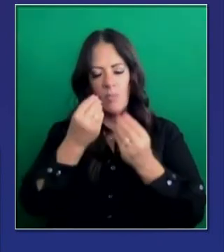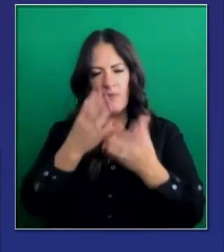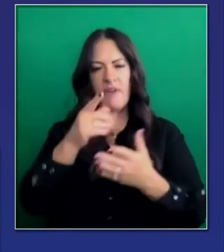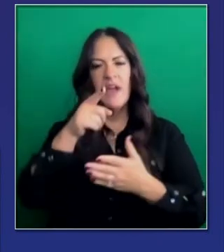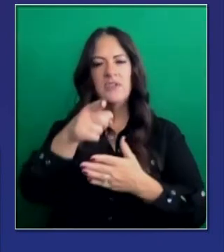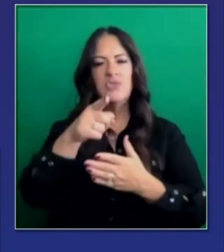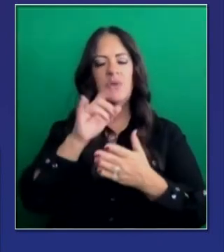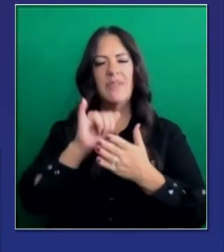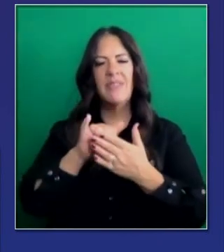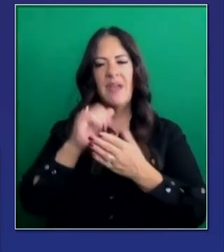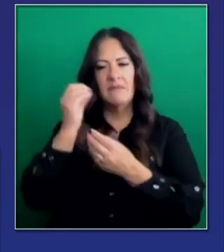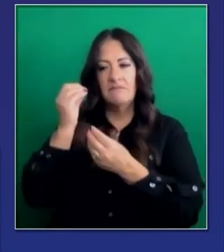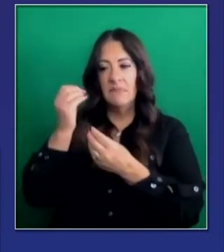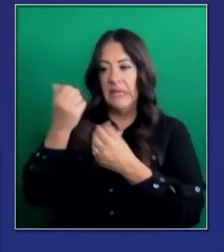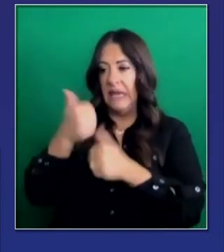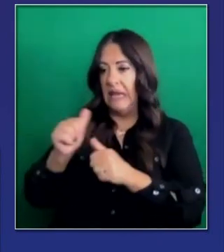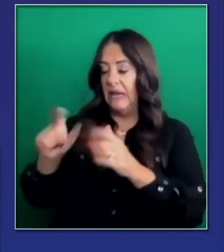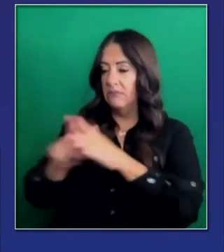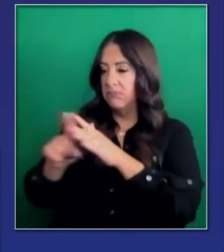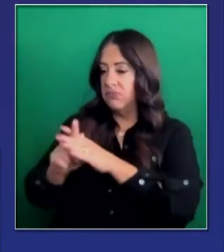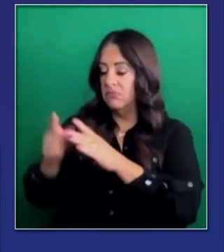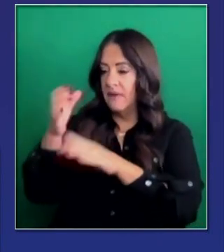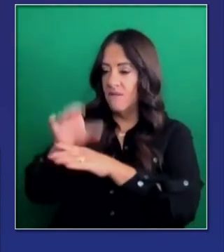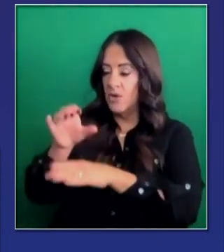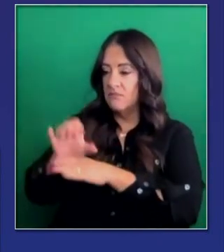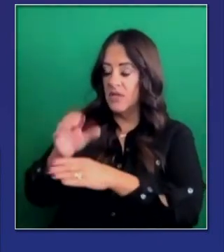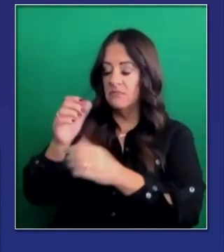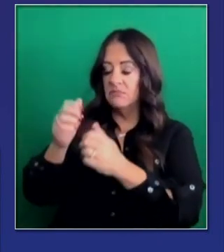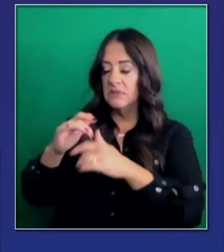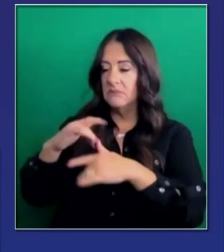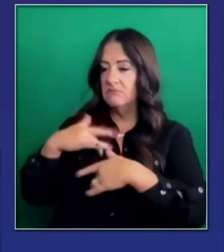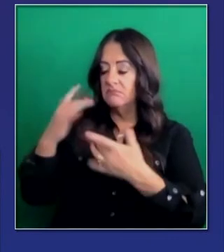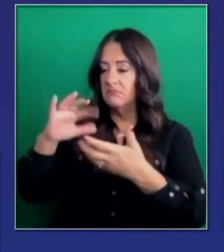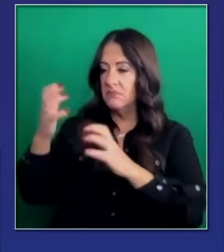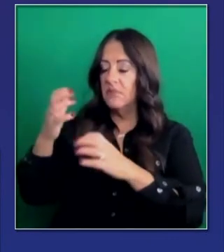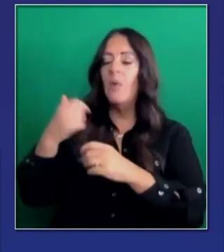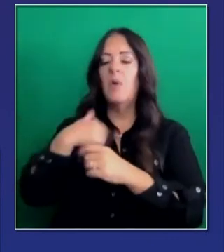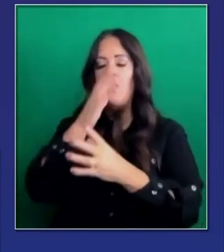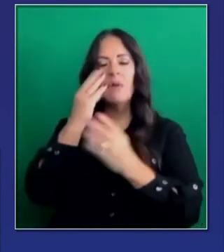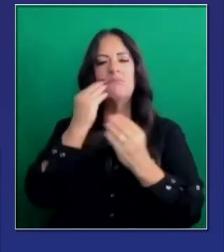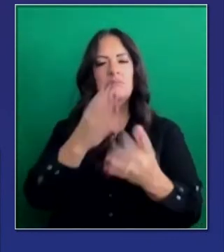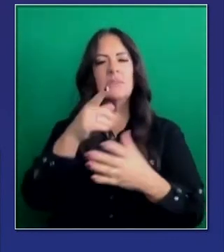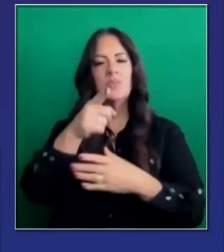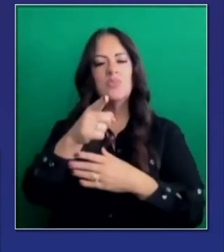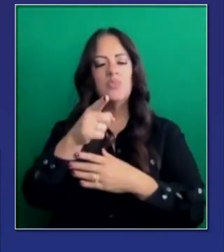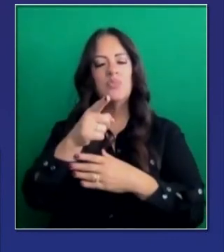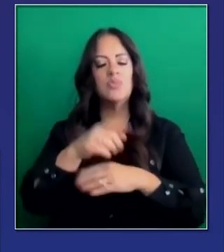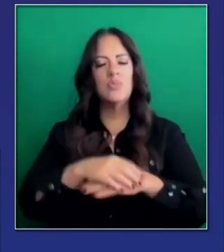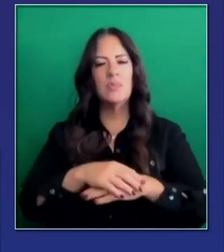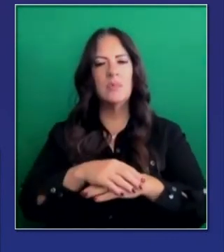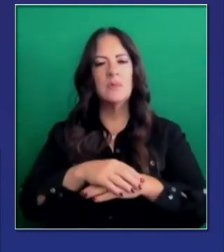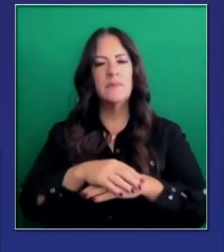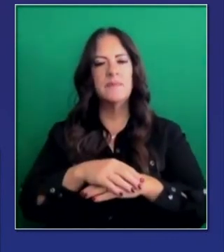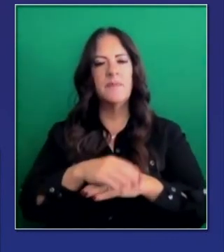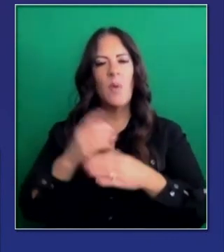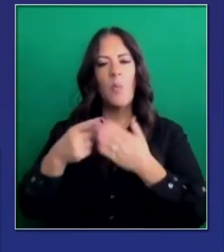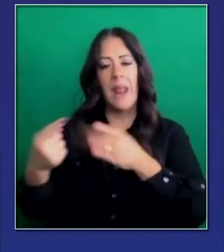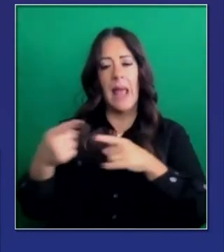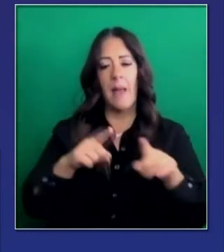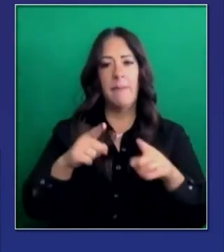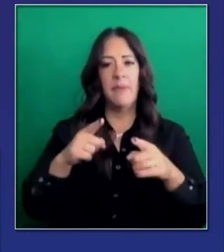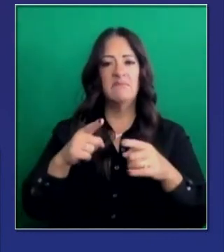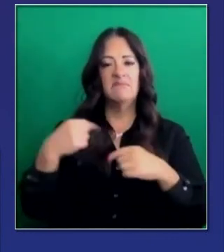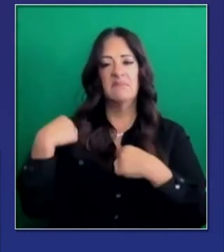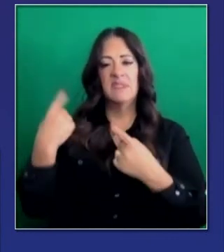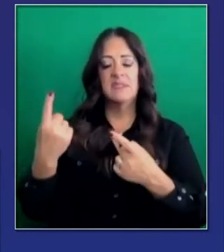esa información de hacer respetar la ley como lo hicimos la semana pasada tendremos una reseña para ustedes en cuanto a lo que pasó a través de